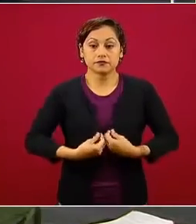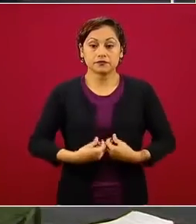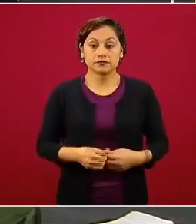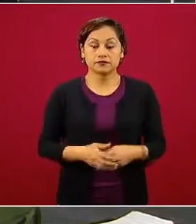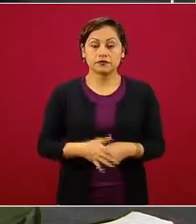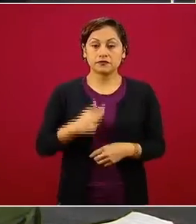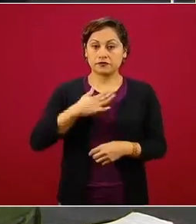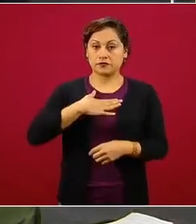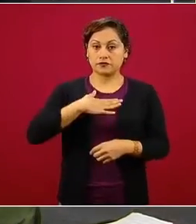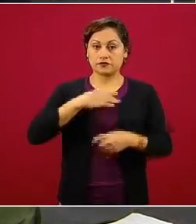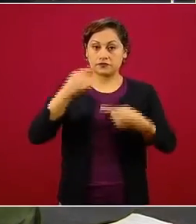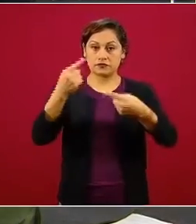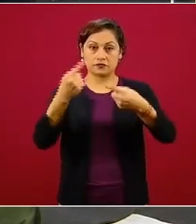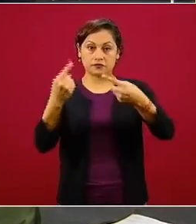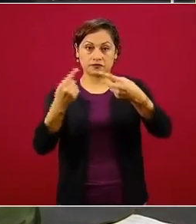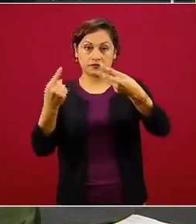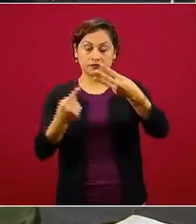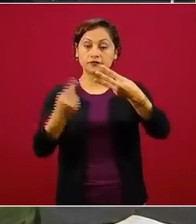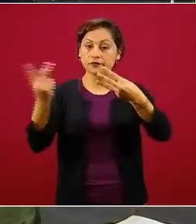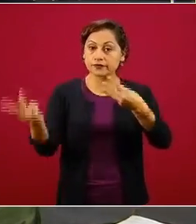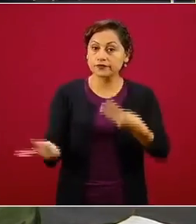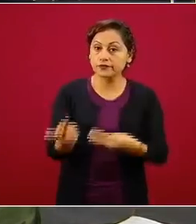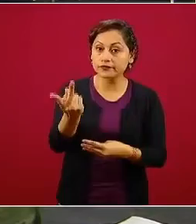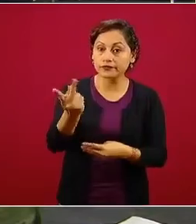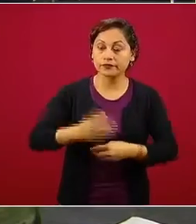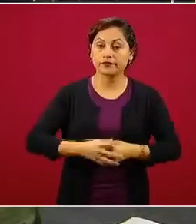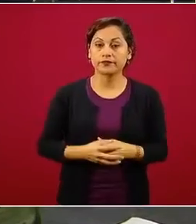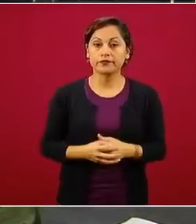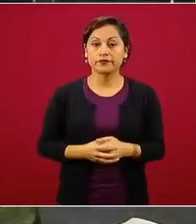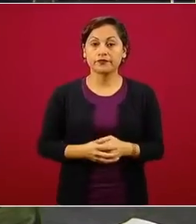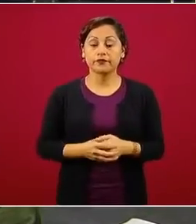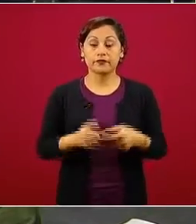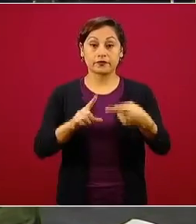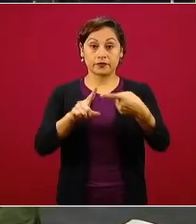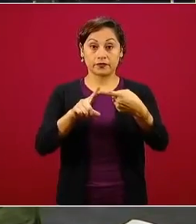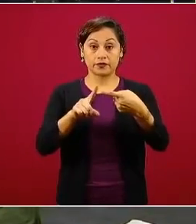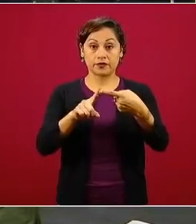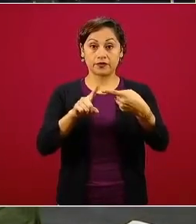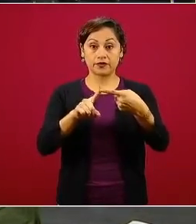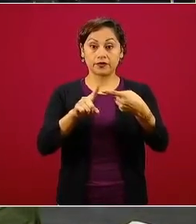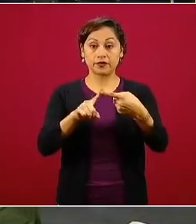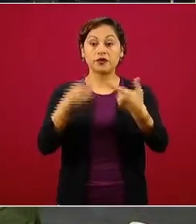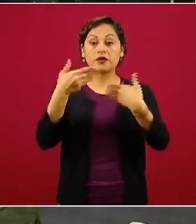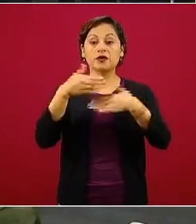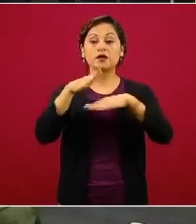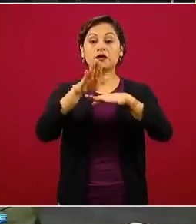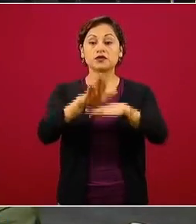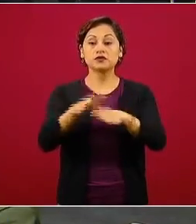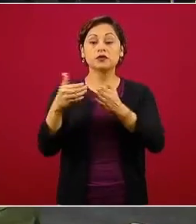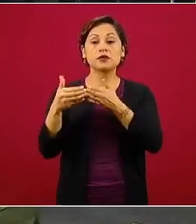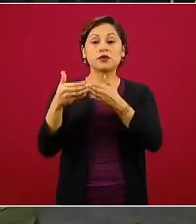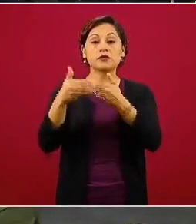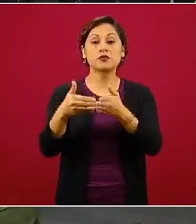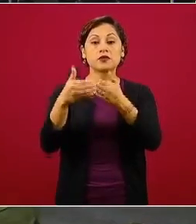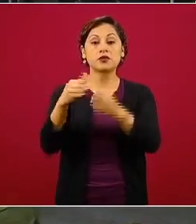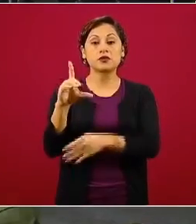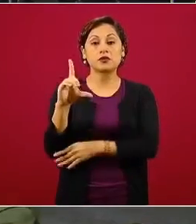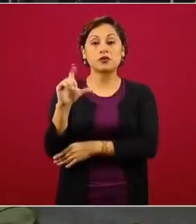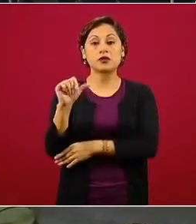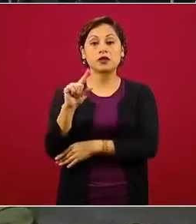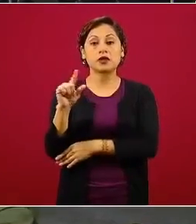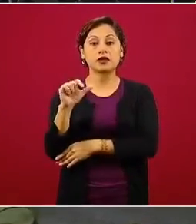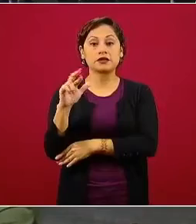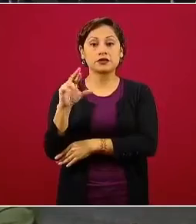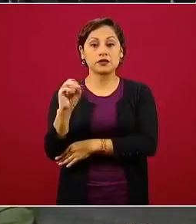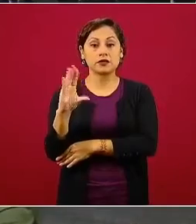Tengo 3 puntos. Uno de ellos es en el puerto de Lázaro Cárdenas, el pasado